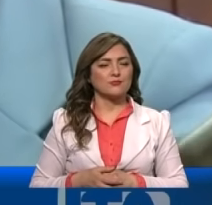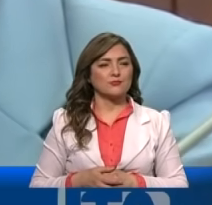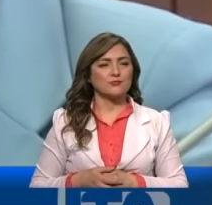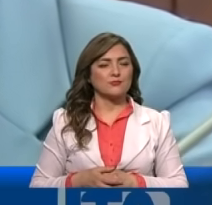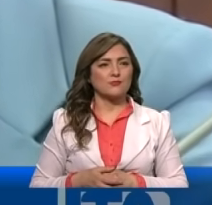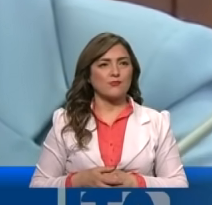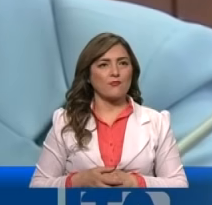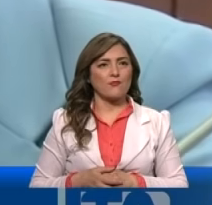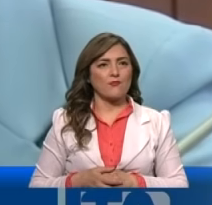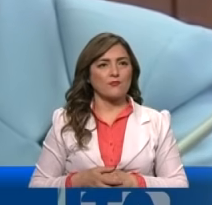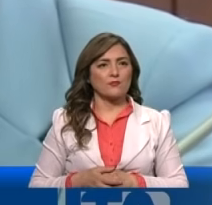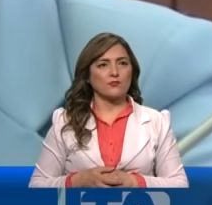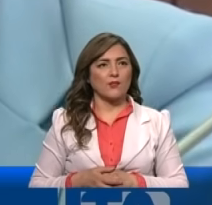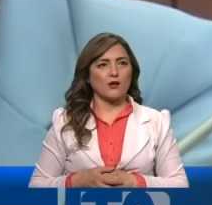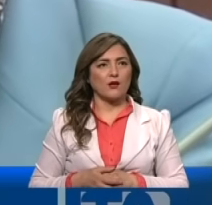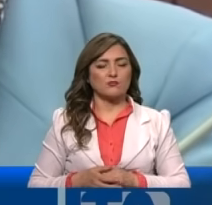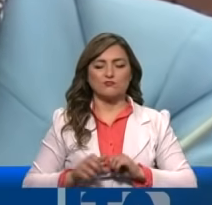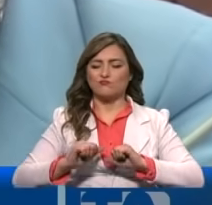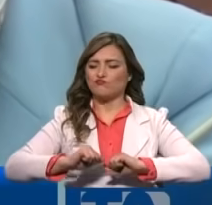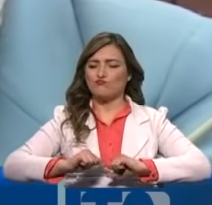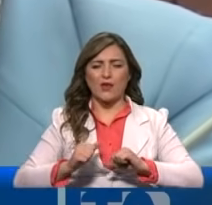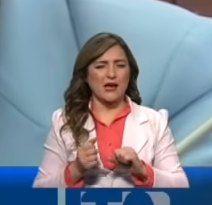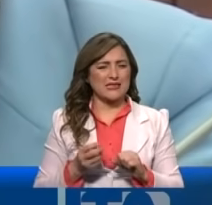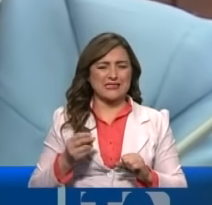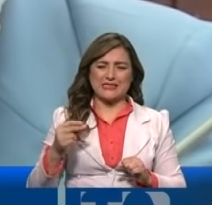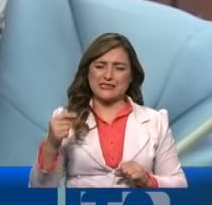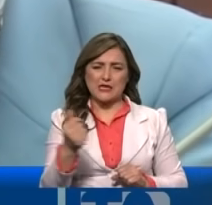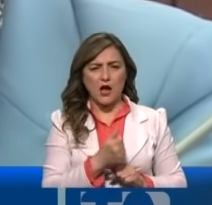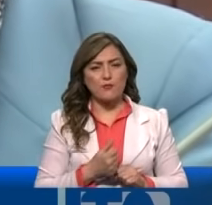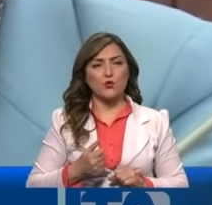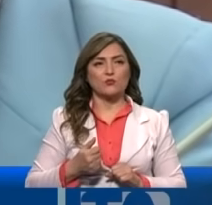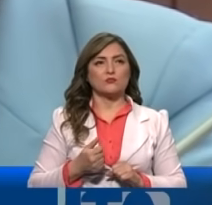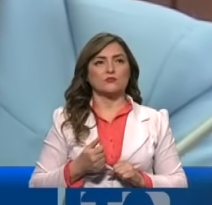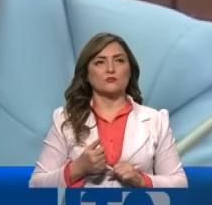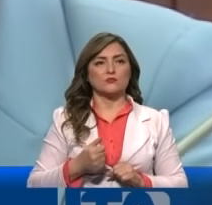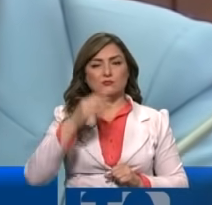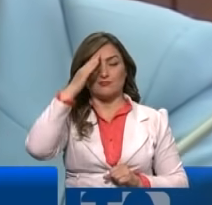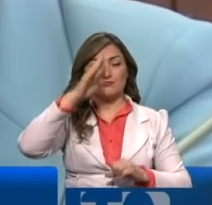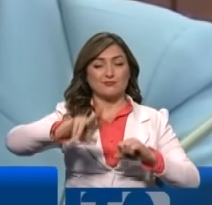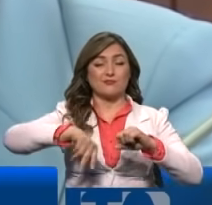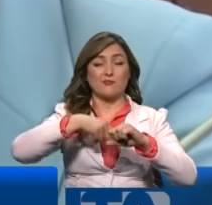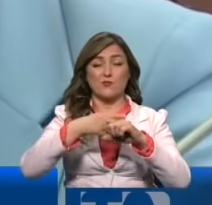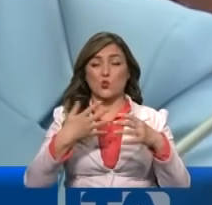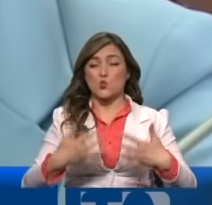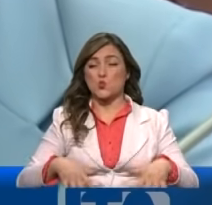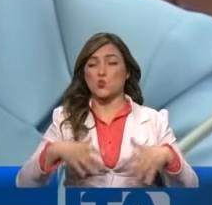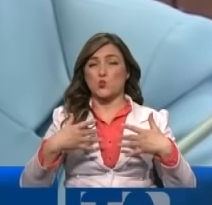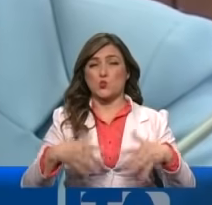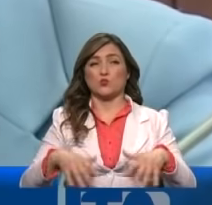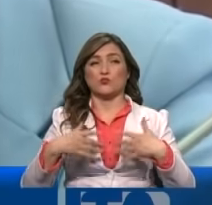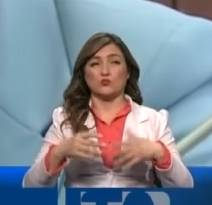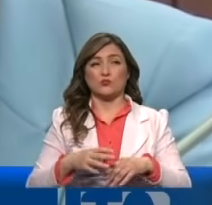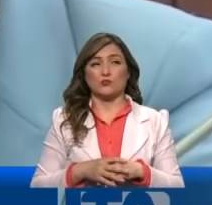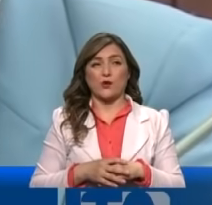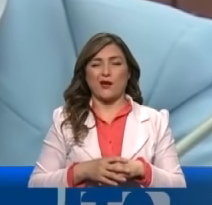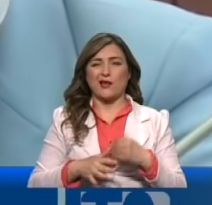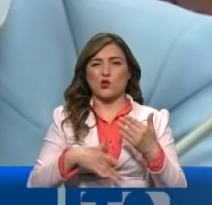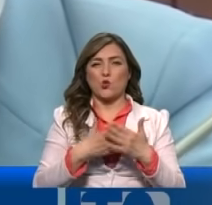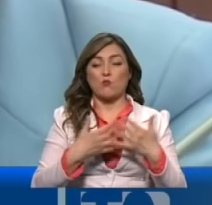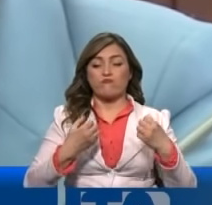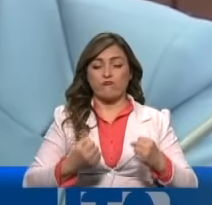de manera inmediata, con un alto costo para la Policía Nacional del Ecuador en todos los